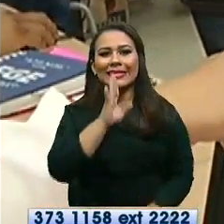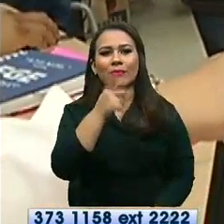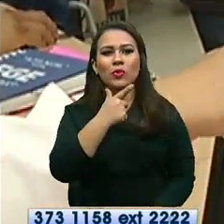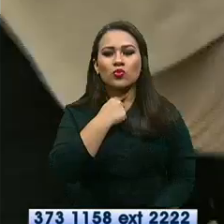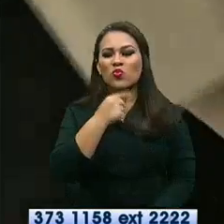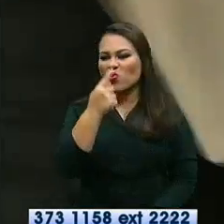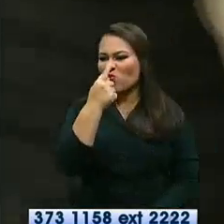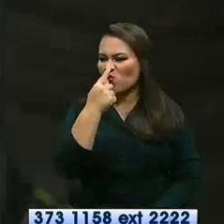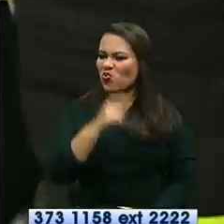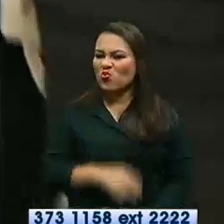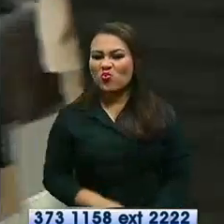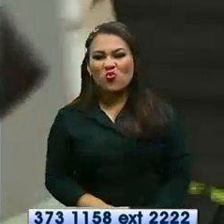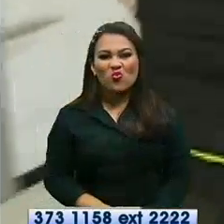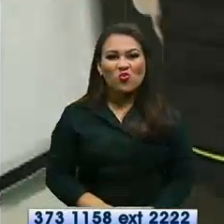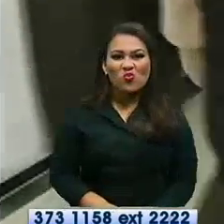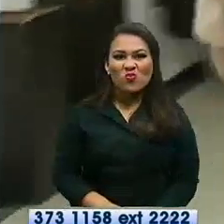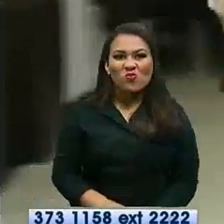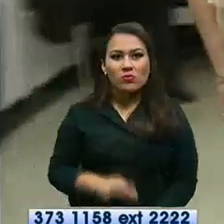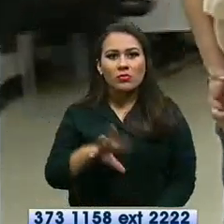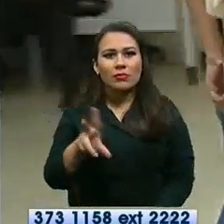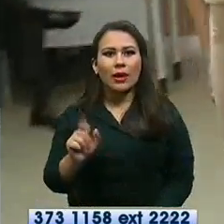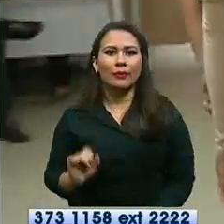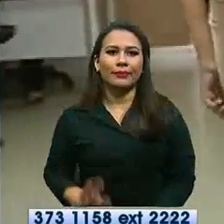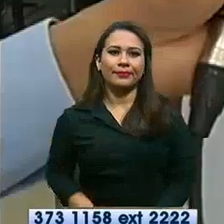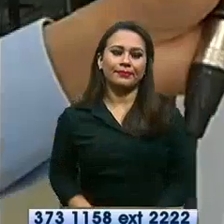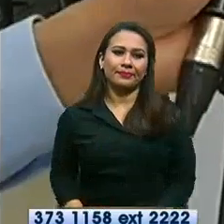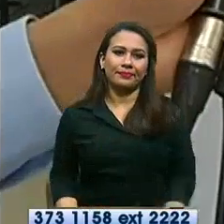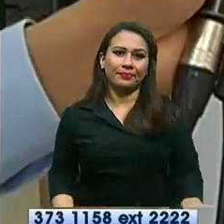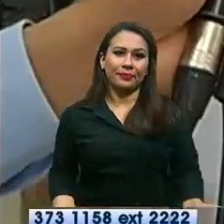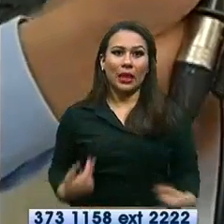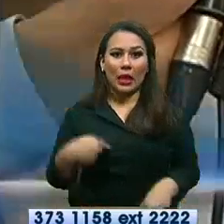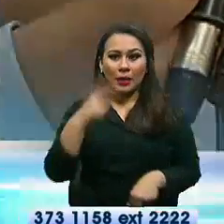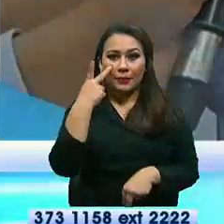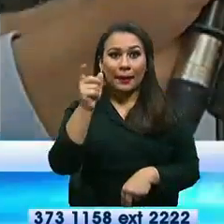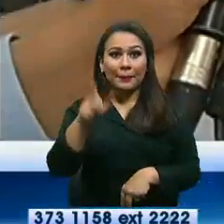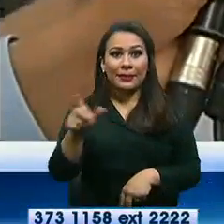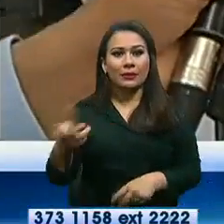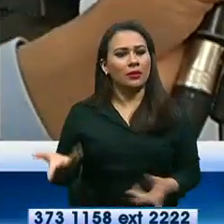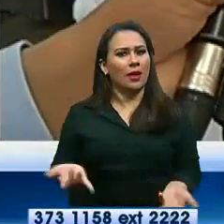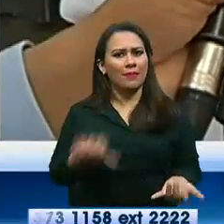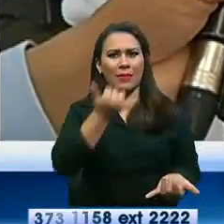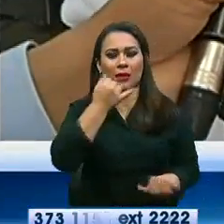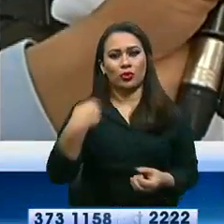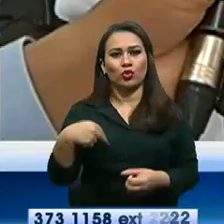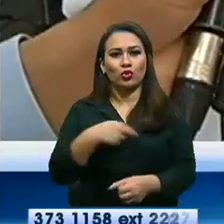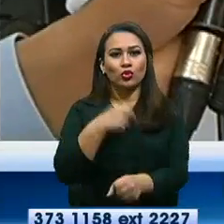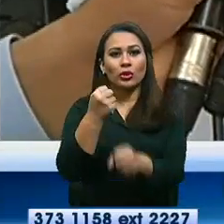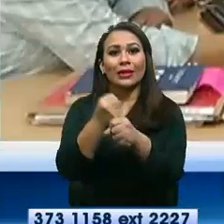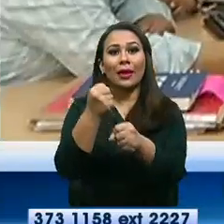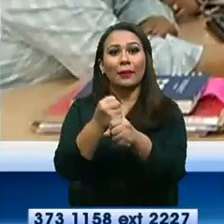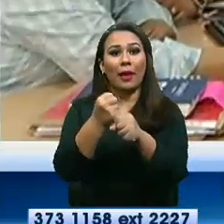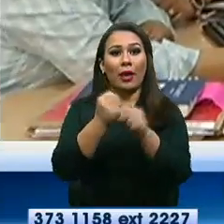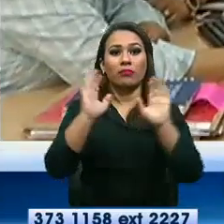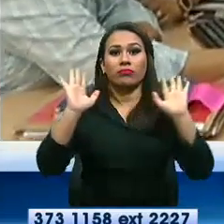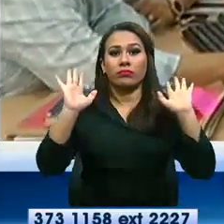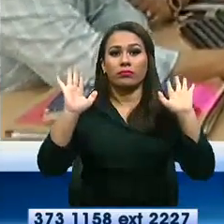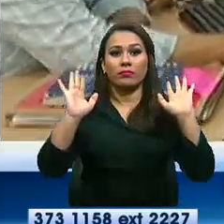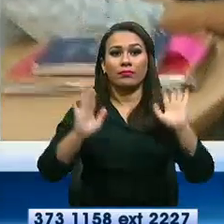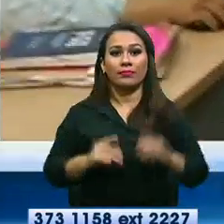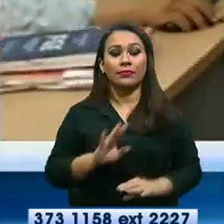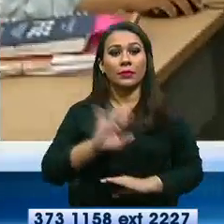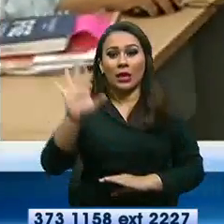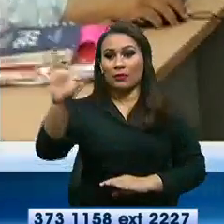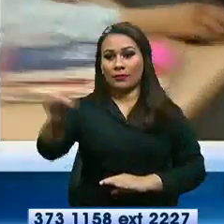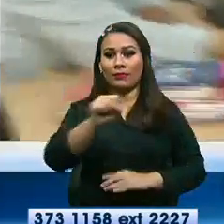viendo, chequeando los locales, chequeando las personas que hacemos el bien ante la sociedad a trabajar. Fueron detenidos y puestos